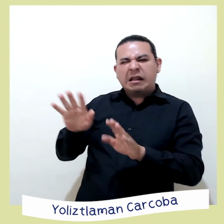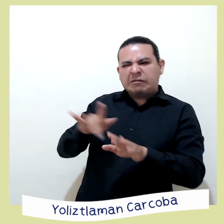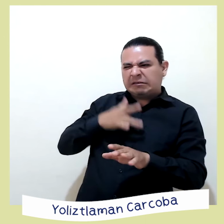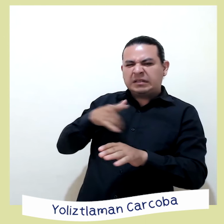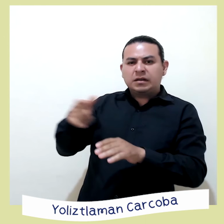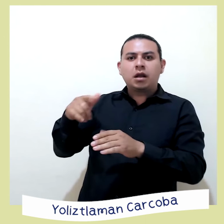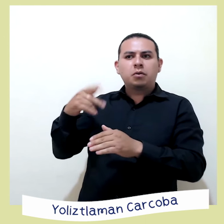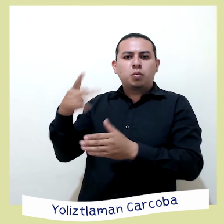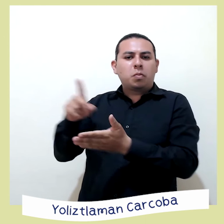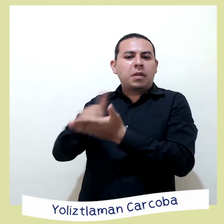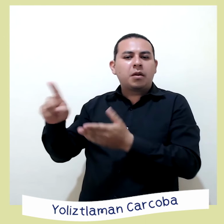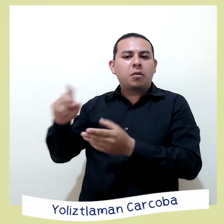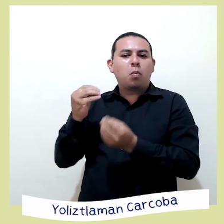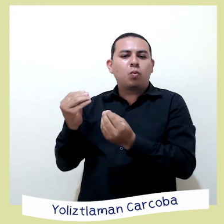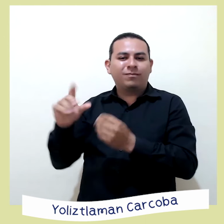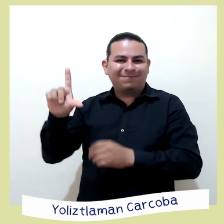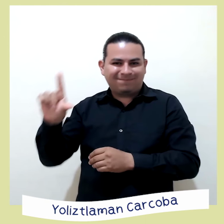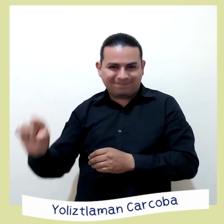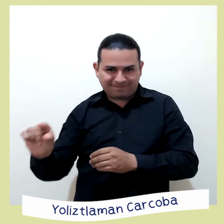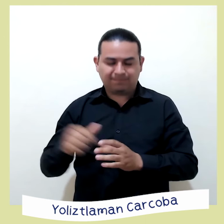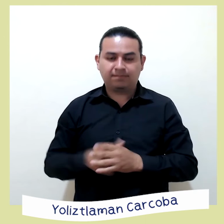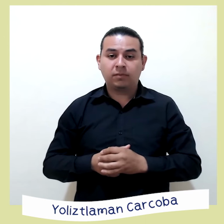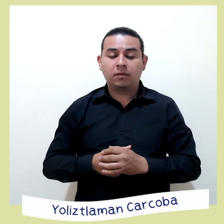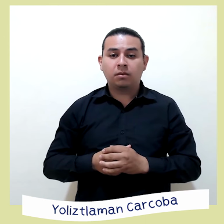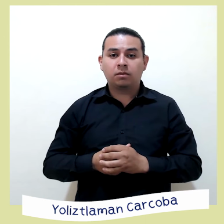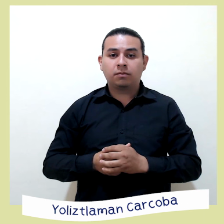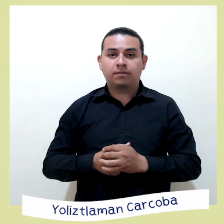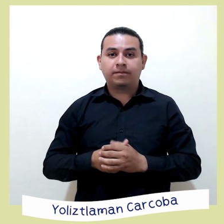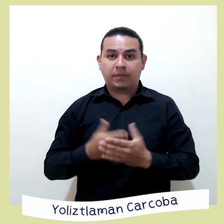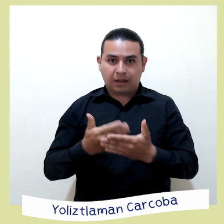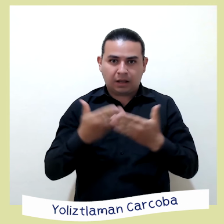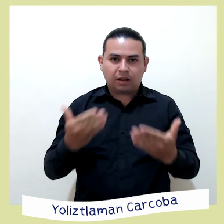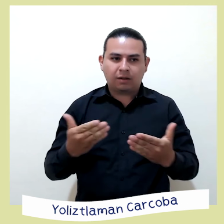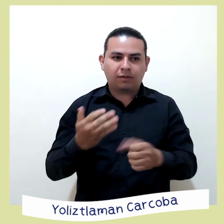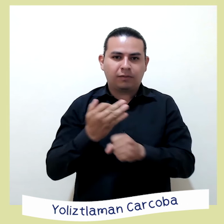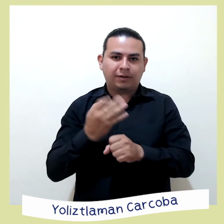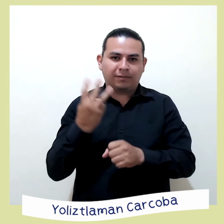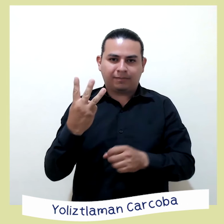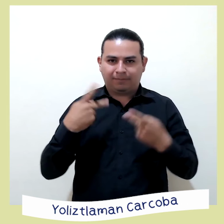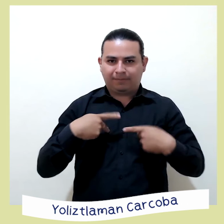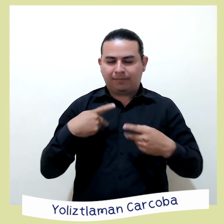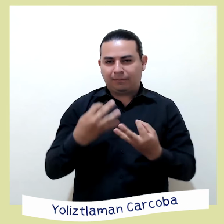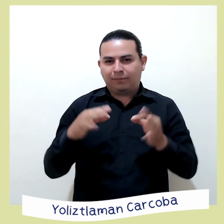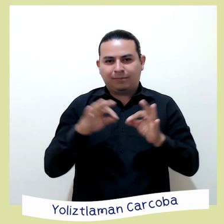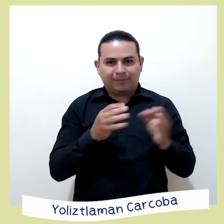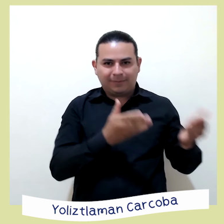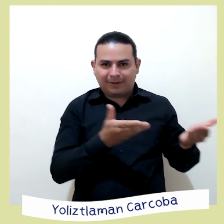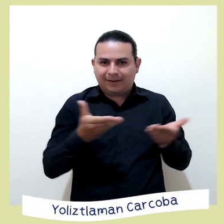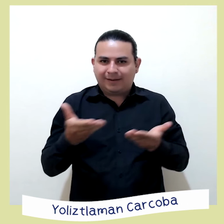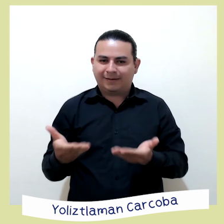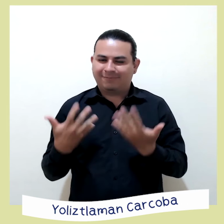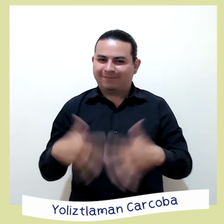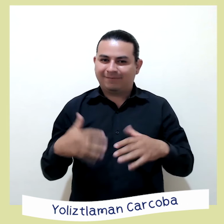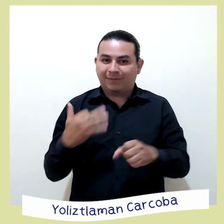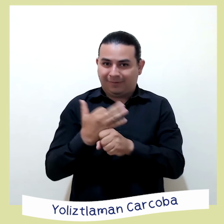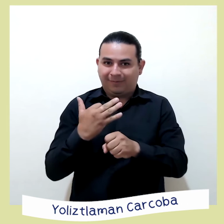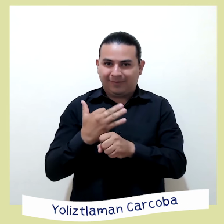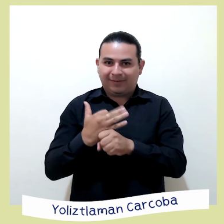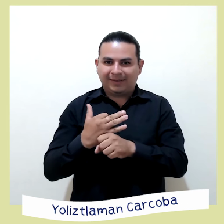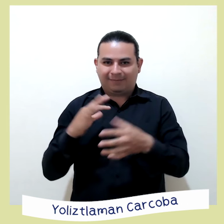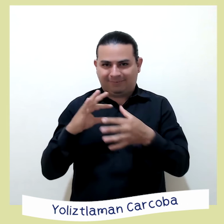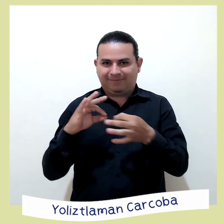arraigadas en la sociedad una serie de narrativas sociales sobre las capacidades y el respeto a los derechos de